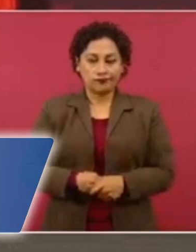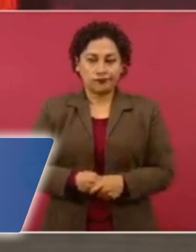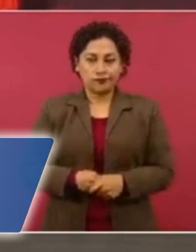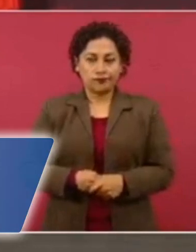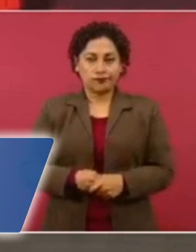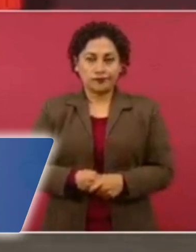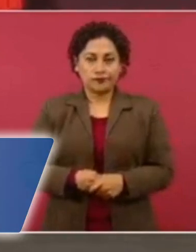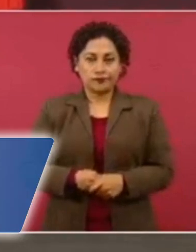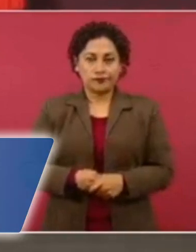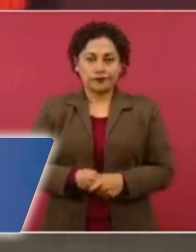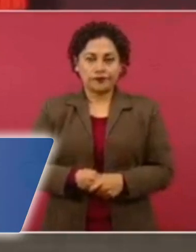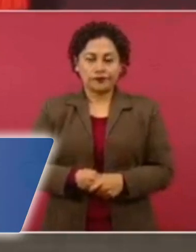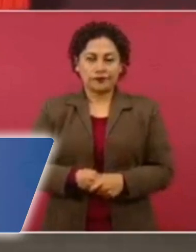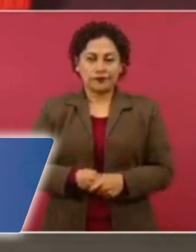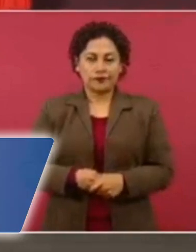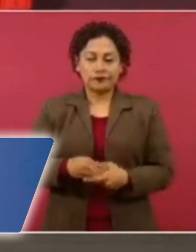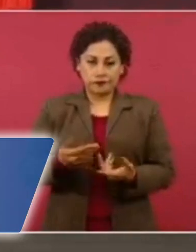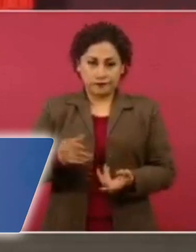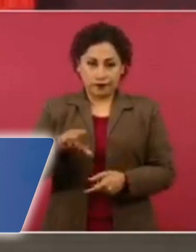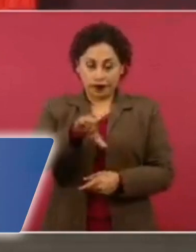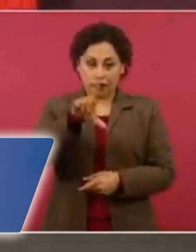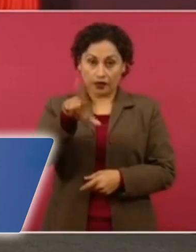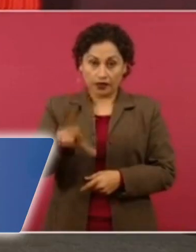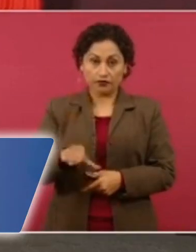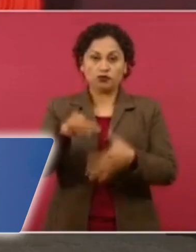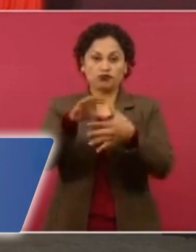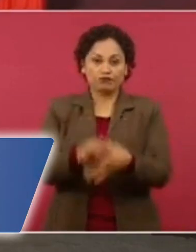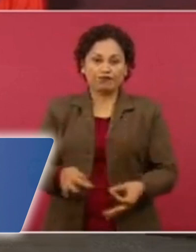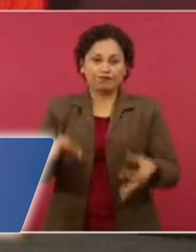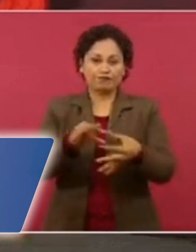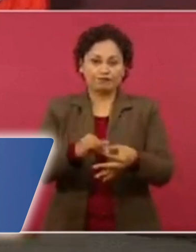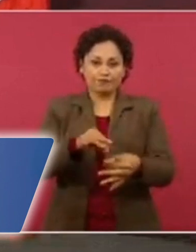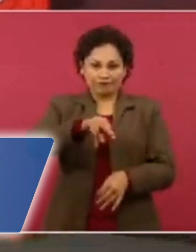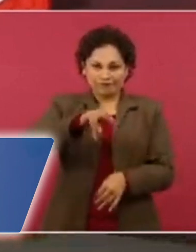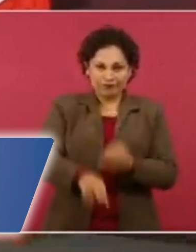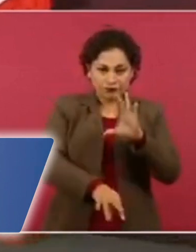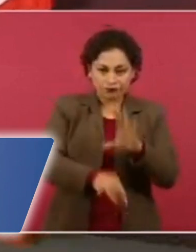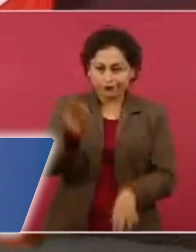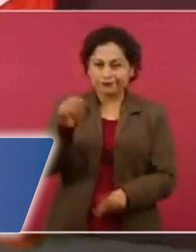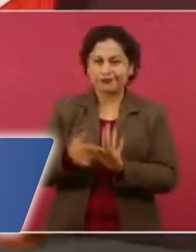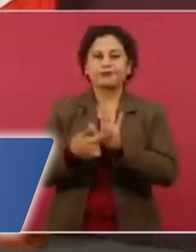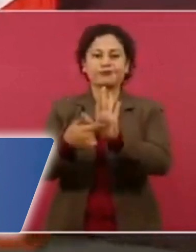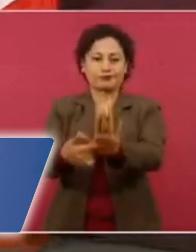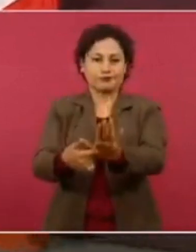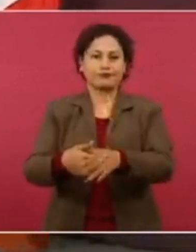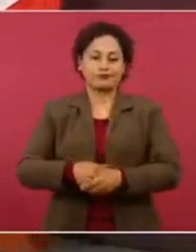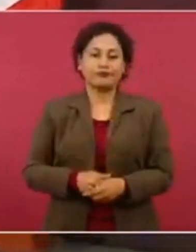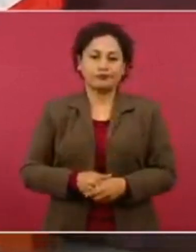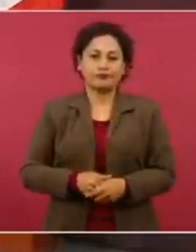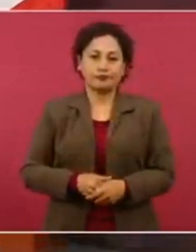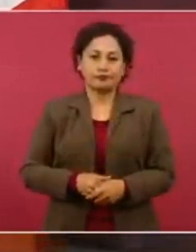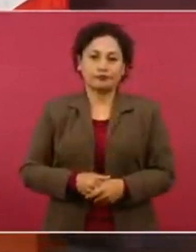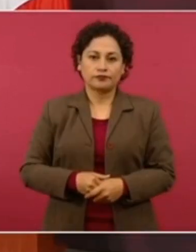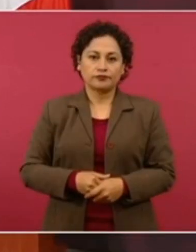se va a dar a conocer la verdad de lo sucedido, sin